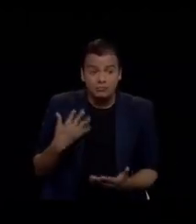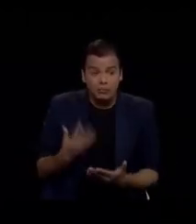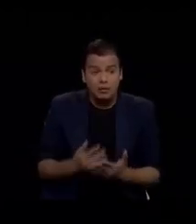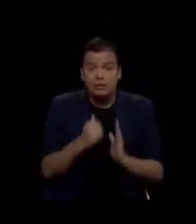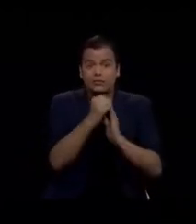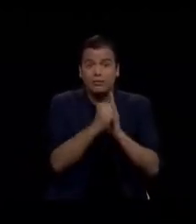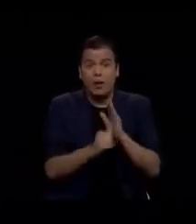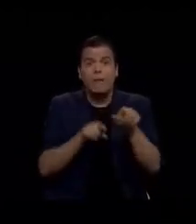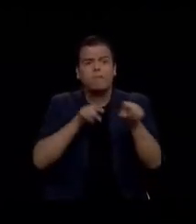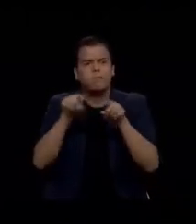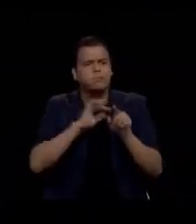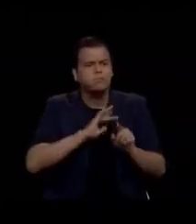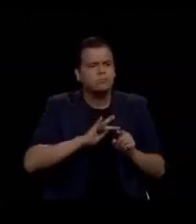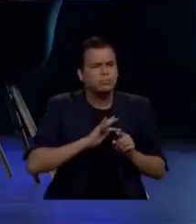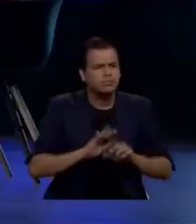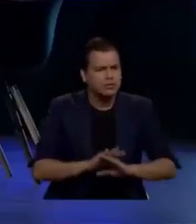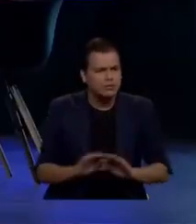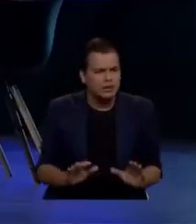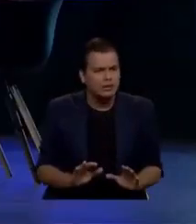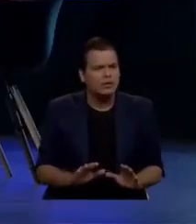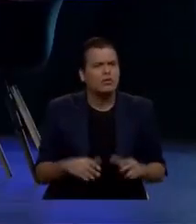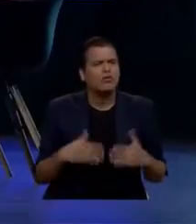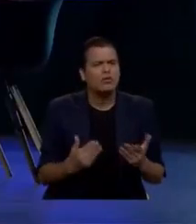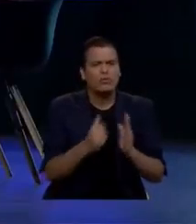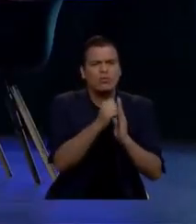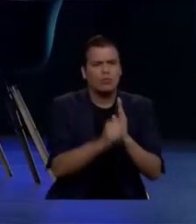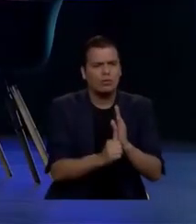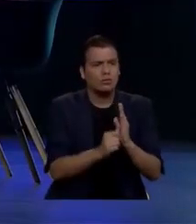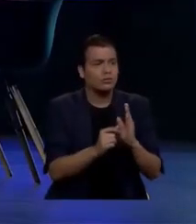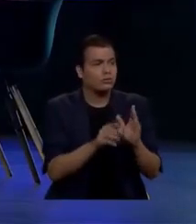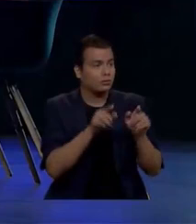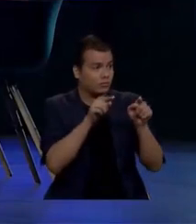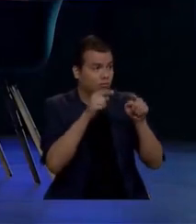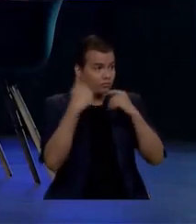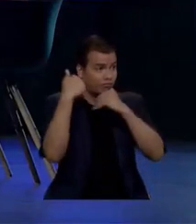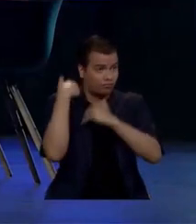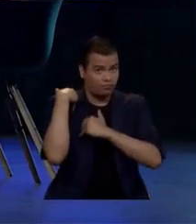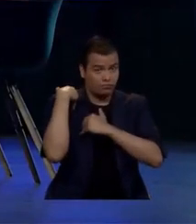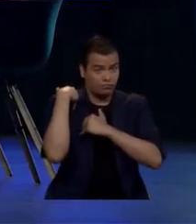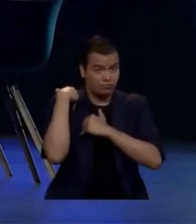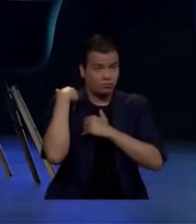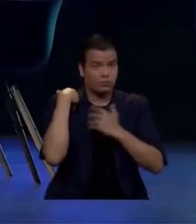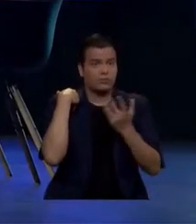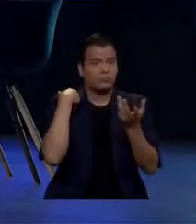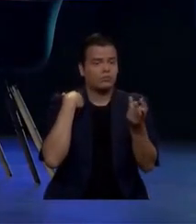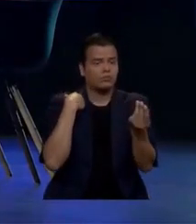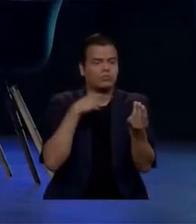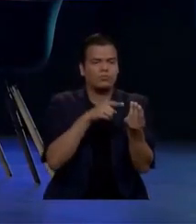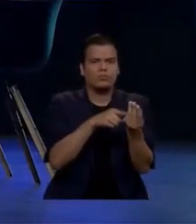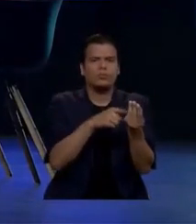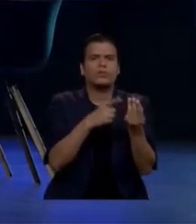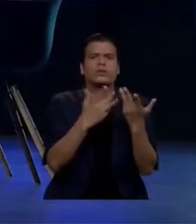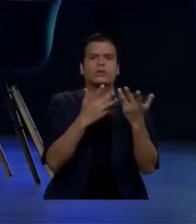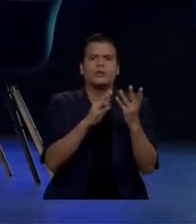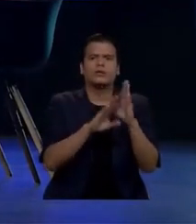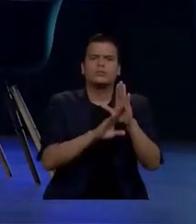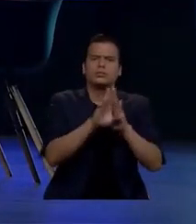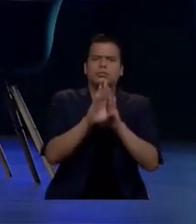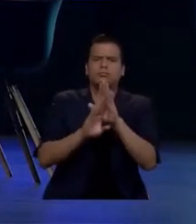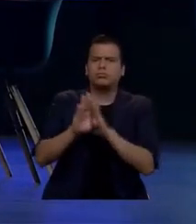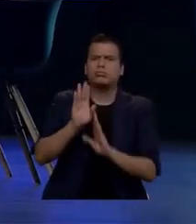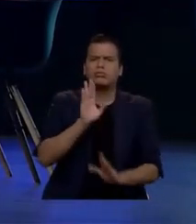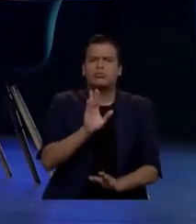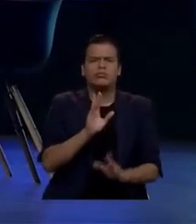nuestros programas pero hablemos de los programas como tal jorge tú estás encargado de este sector de hacerlo pujante porque no nos